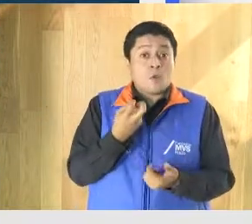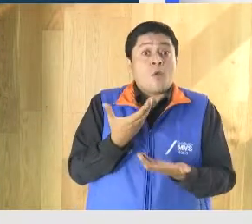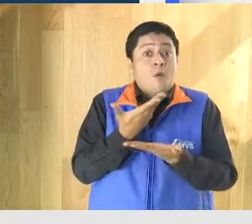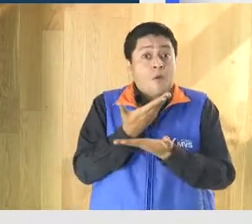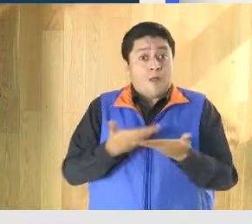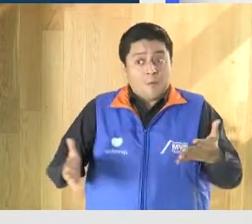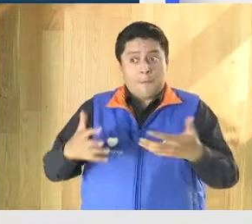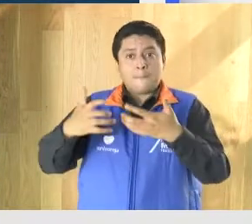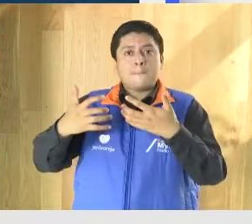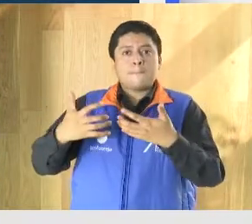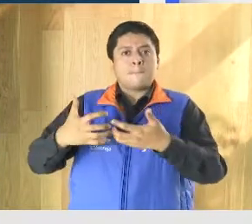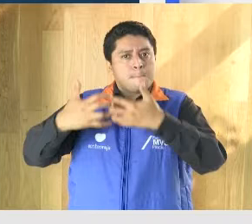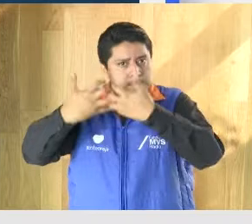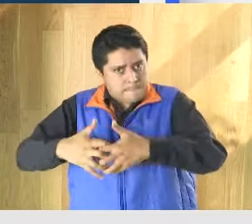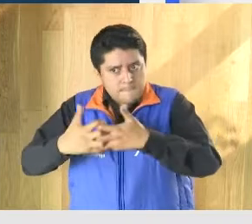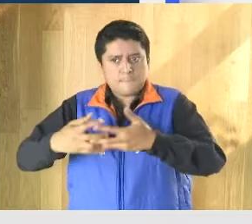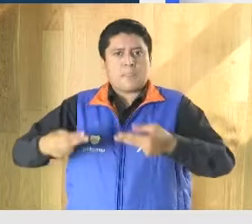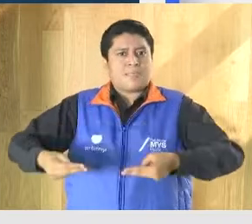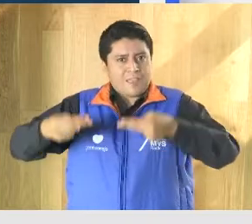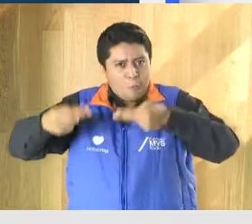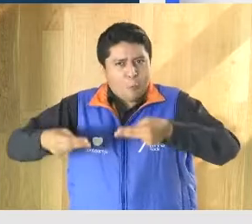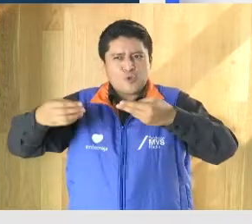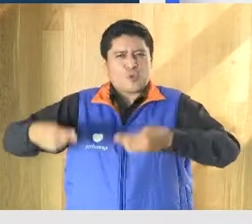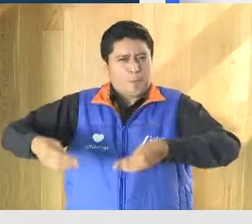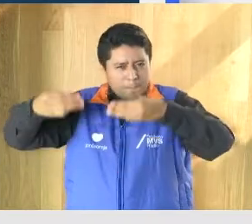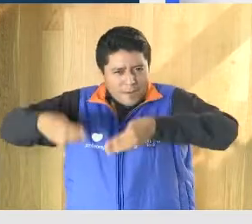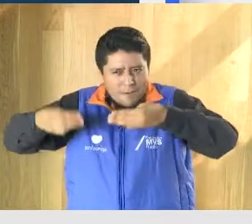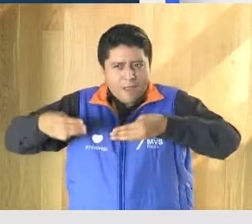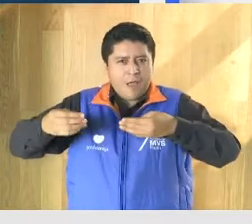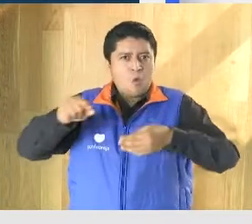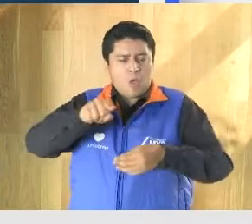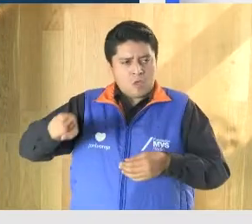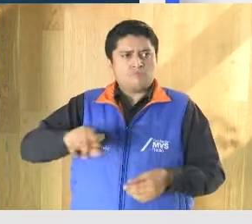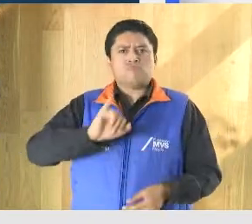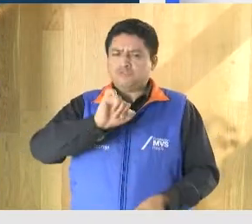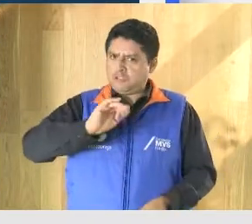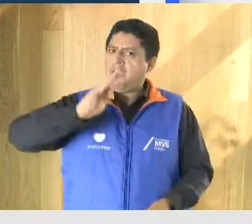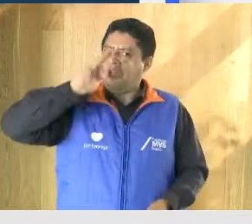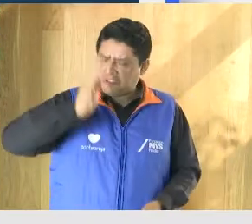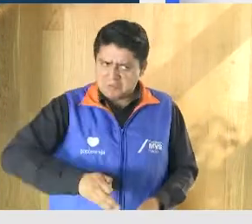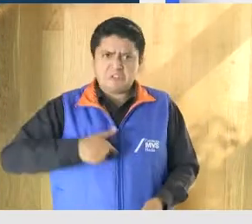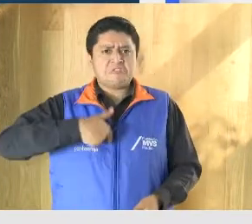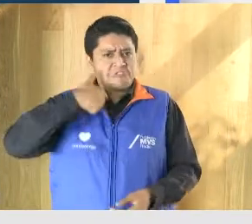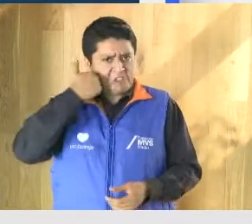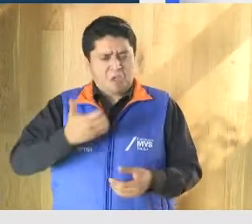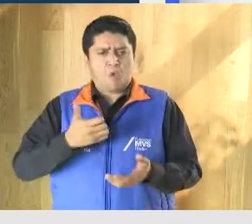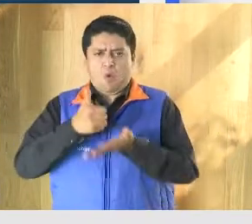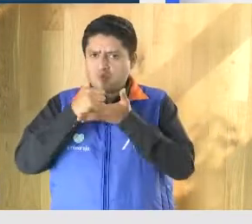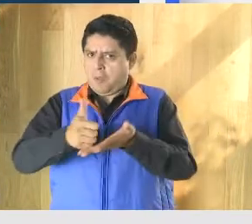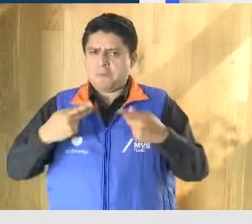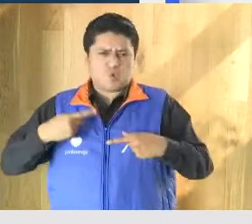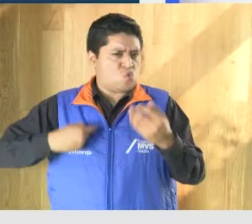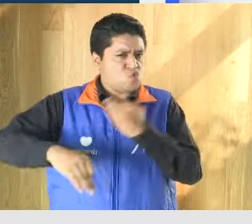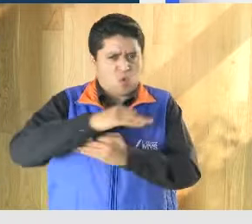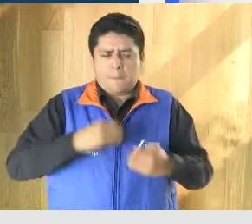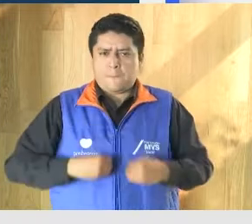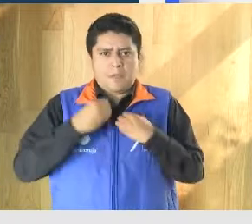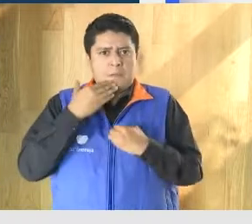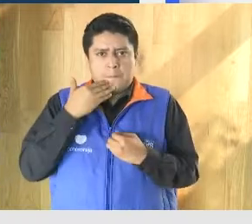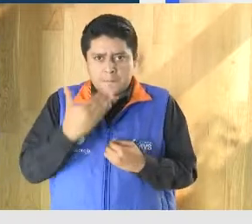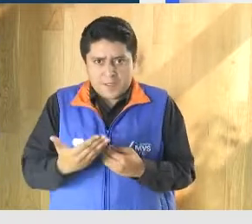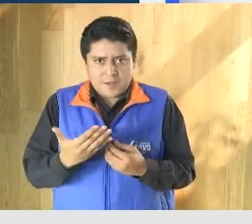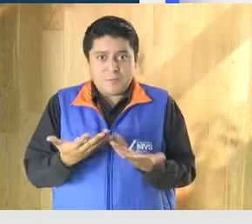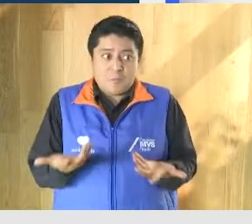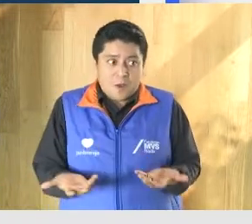financieras también, algo se transforma, ¿no? Yo creo que eso lo estamos viendo claramente, que esa realidad está acelerando,